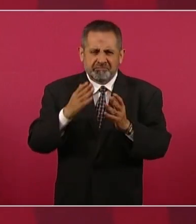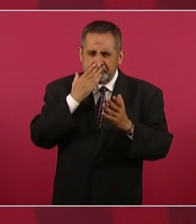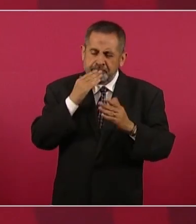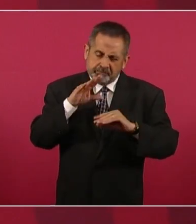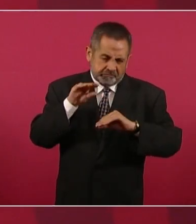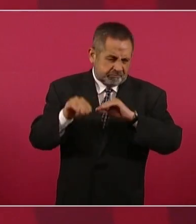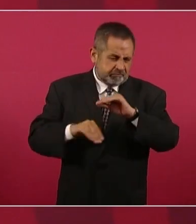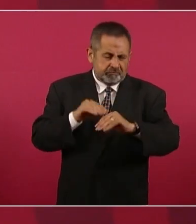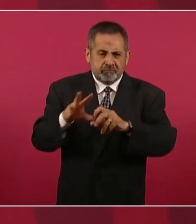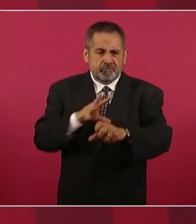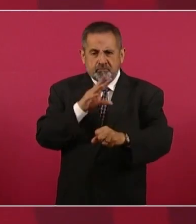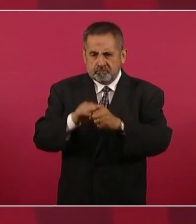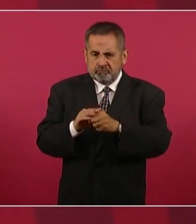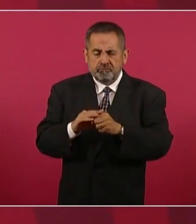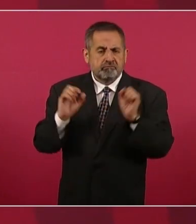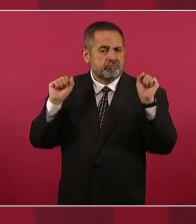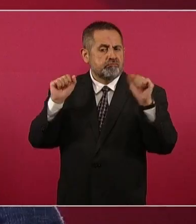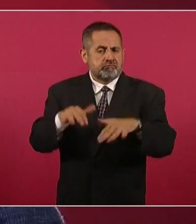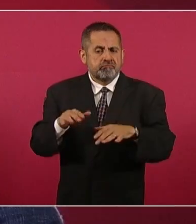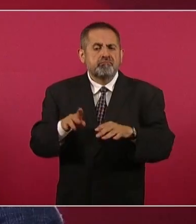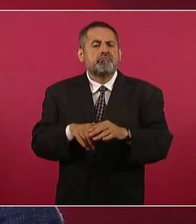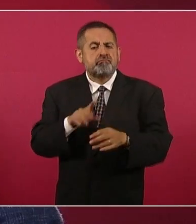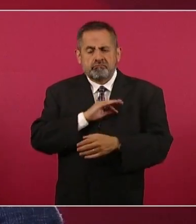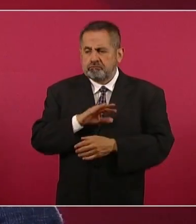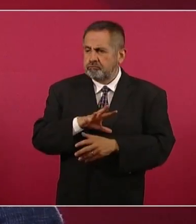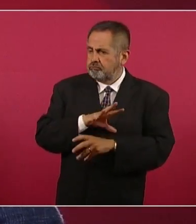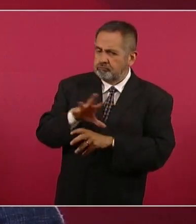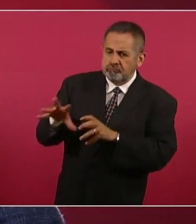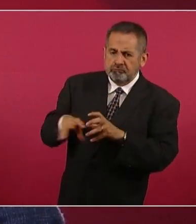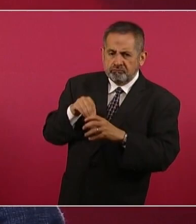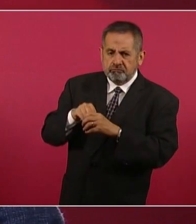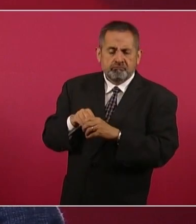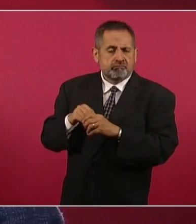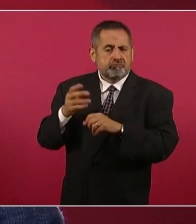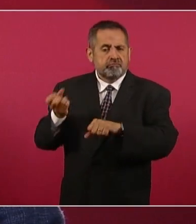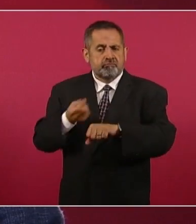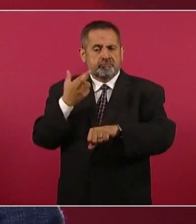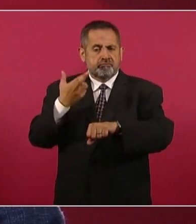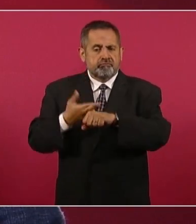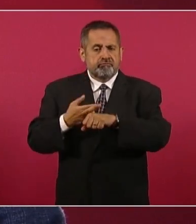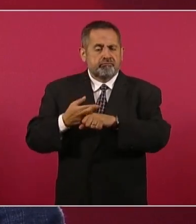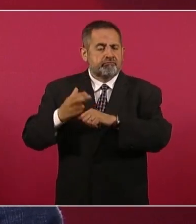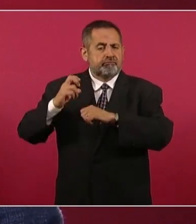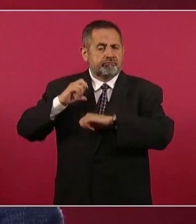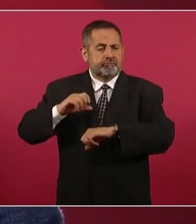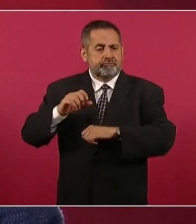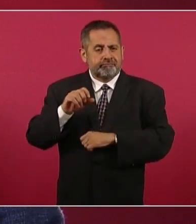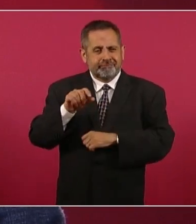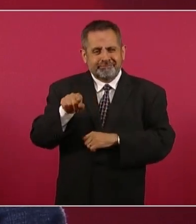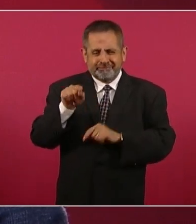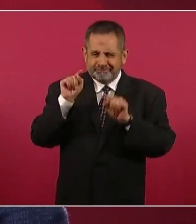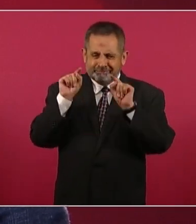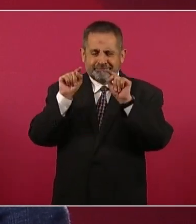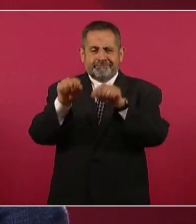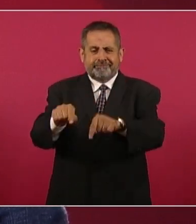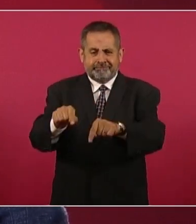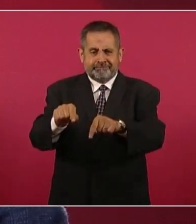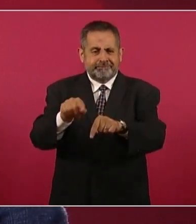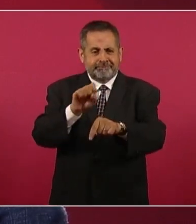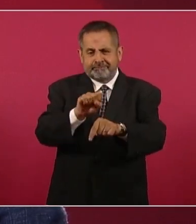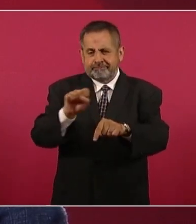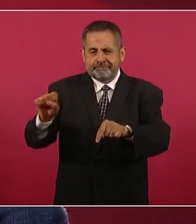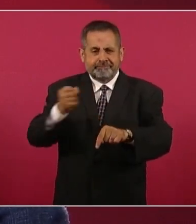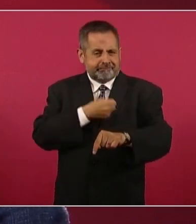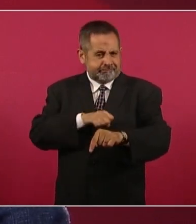para albergar prácticamente a toda la Secretaría en su amplitud. Esto ha sido por